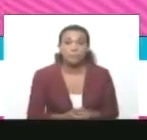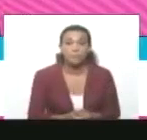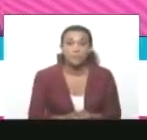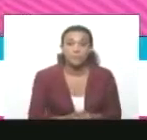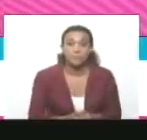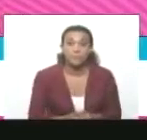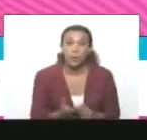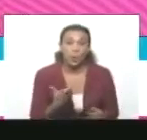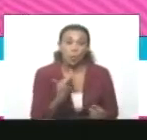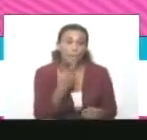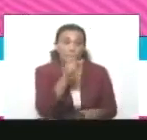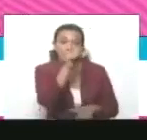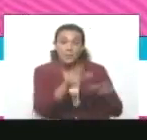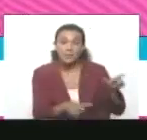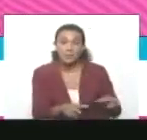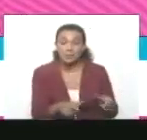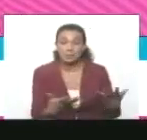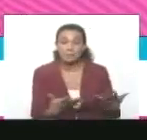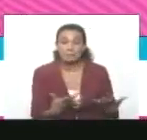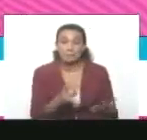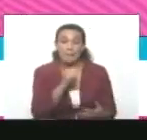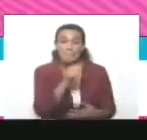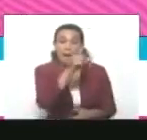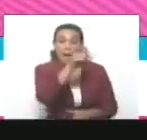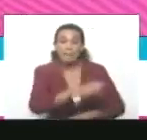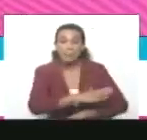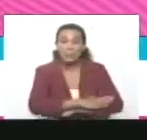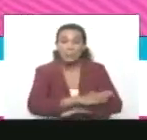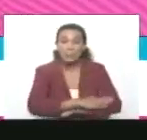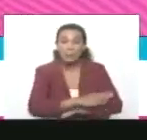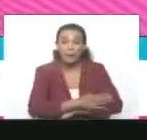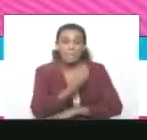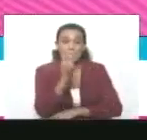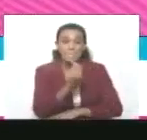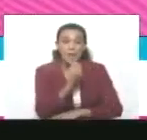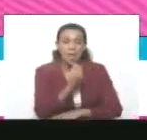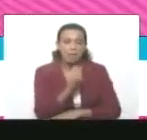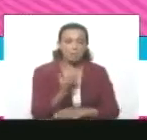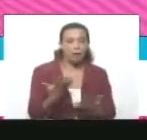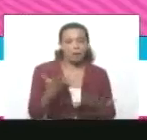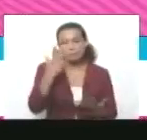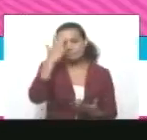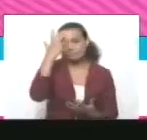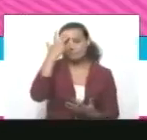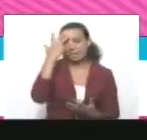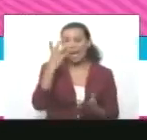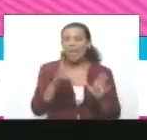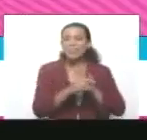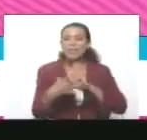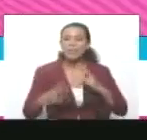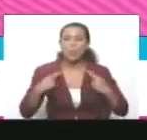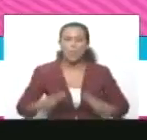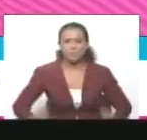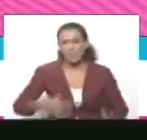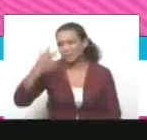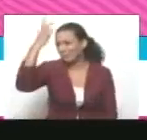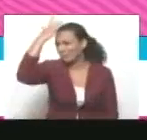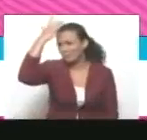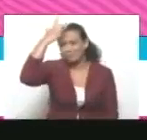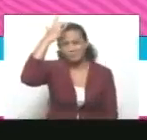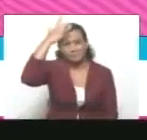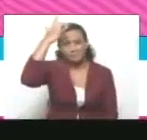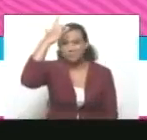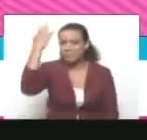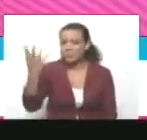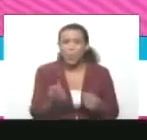lo peor que puede haber, que pretenden ponerse un disfraz de defensores de derechos humanos y jamás